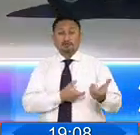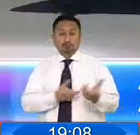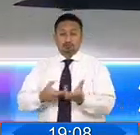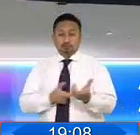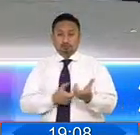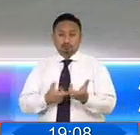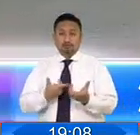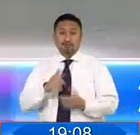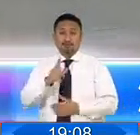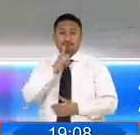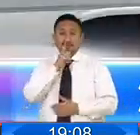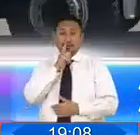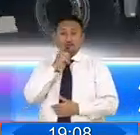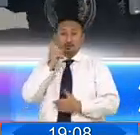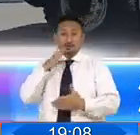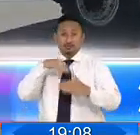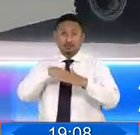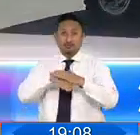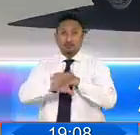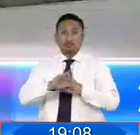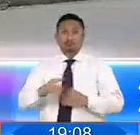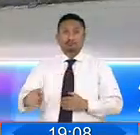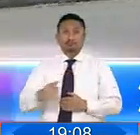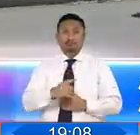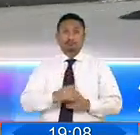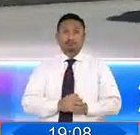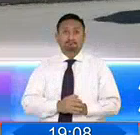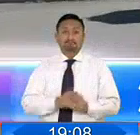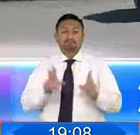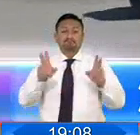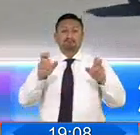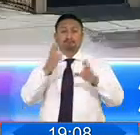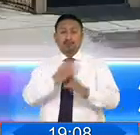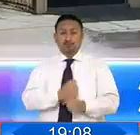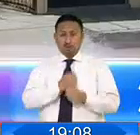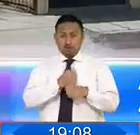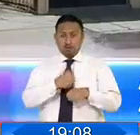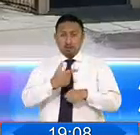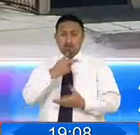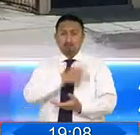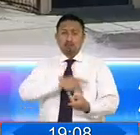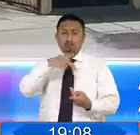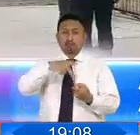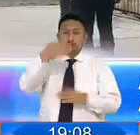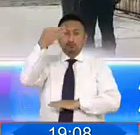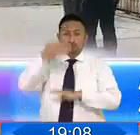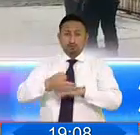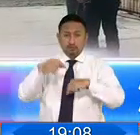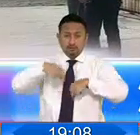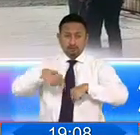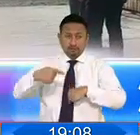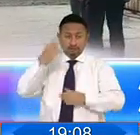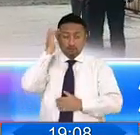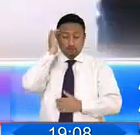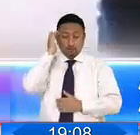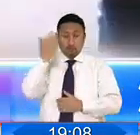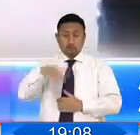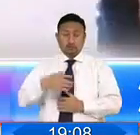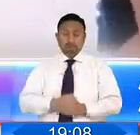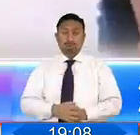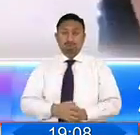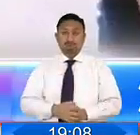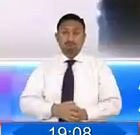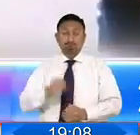de la Tajunga ingresaron al CRS. En el tema de seguridad, el prefecto de Cotopaxi se muestra preocupado. Si